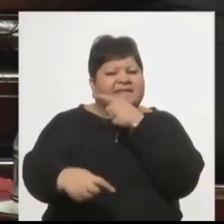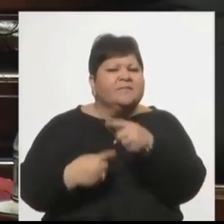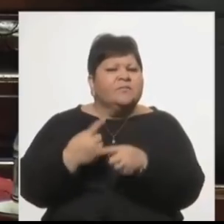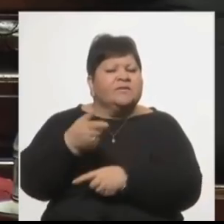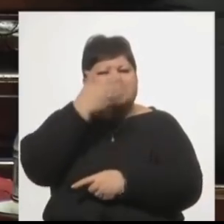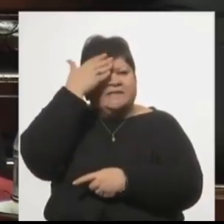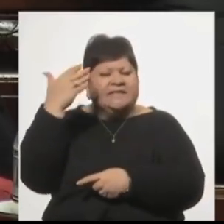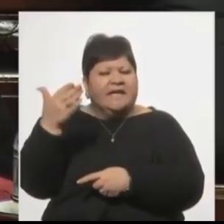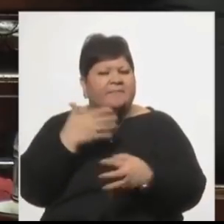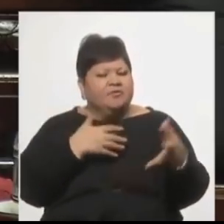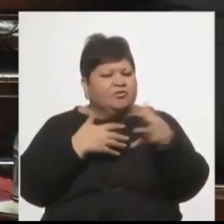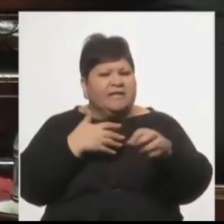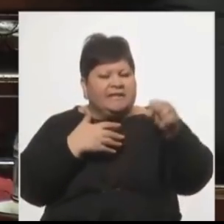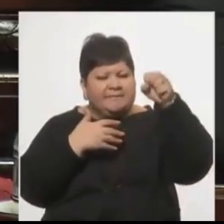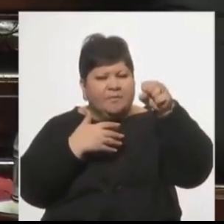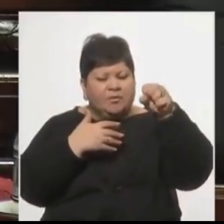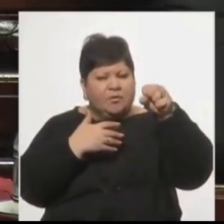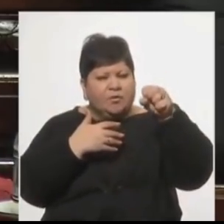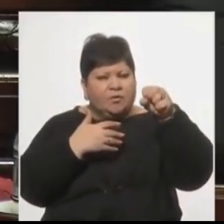el socialismo. Y en definitiva,